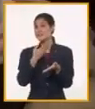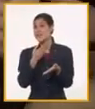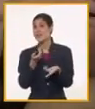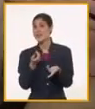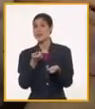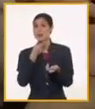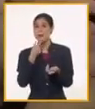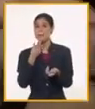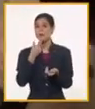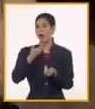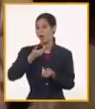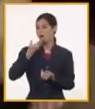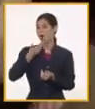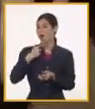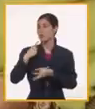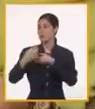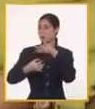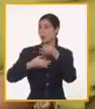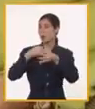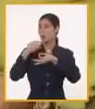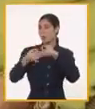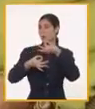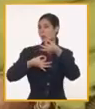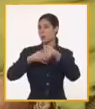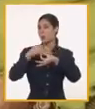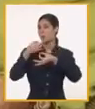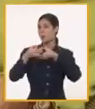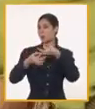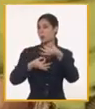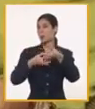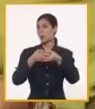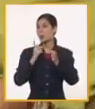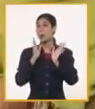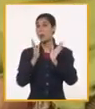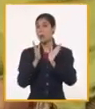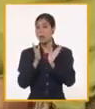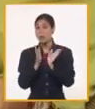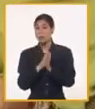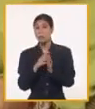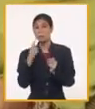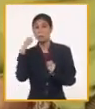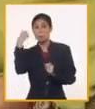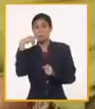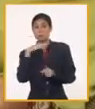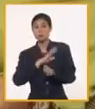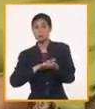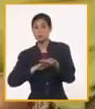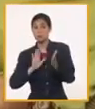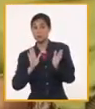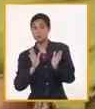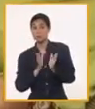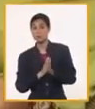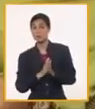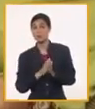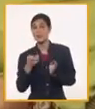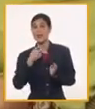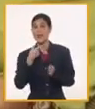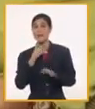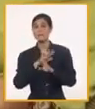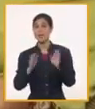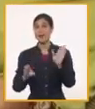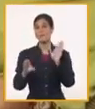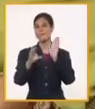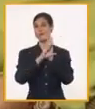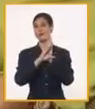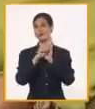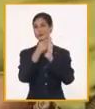me contó, él fue el que me contó el Congreso. Bueno, no fue Congreso. No fue Congreso. Que era el la primer Constitución del Comité